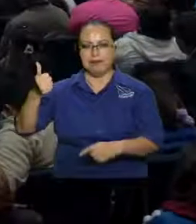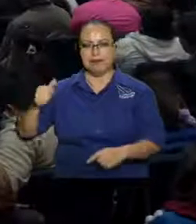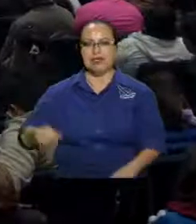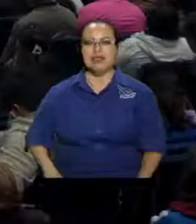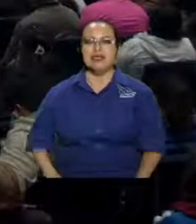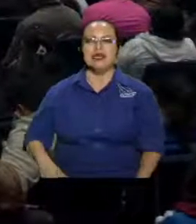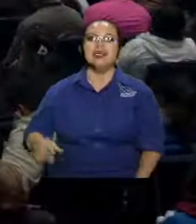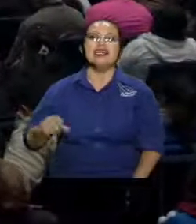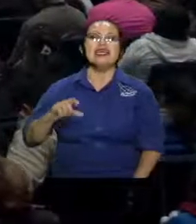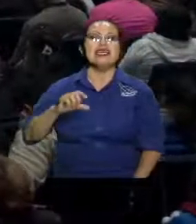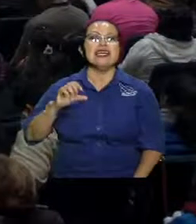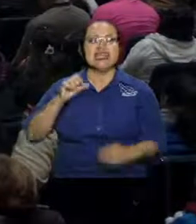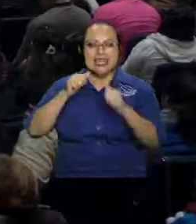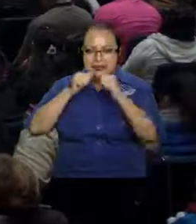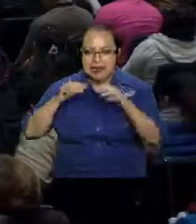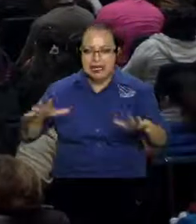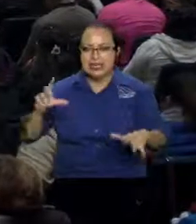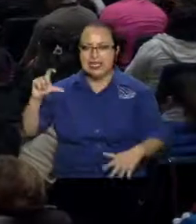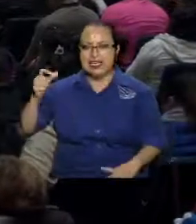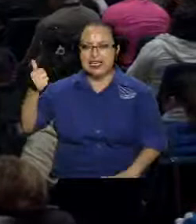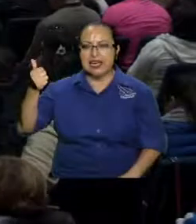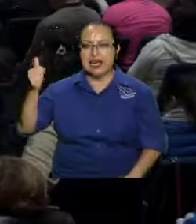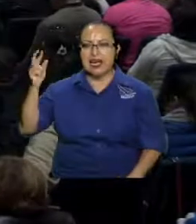El de carroña no.